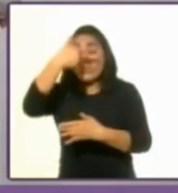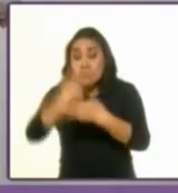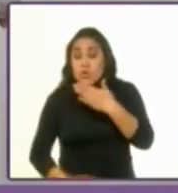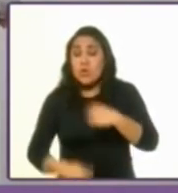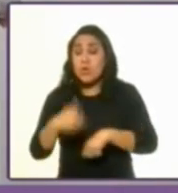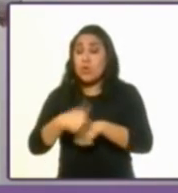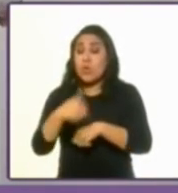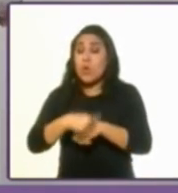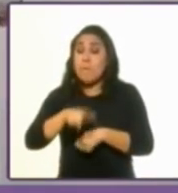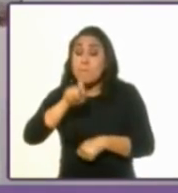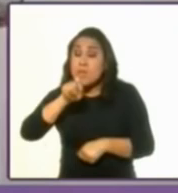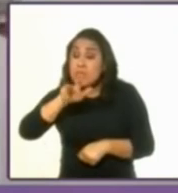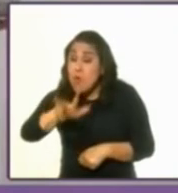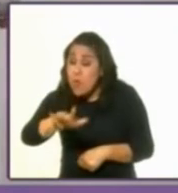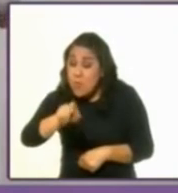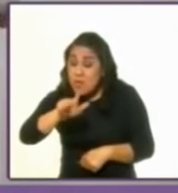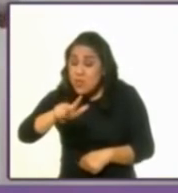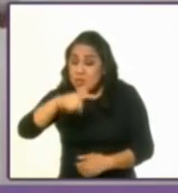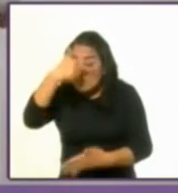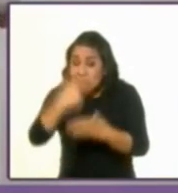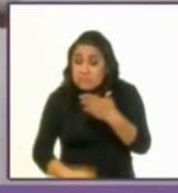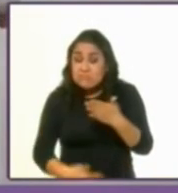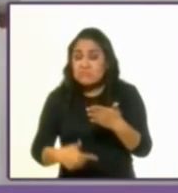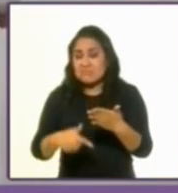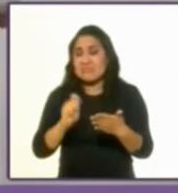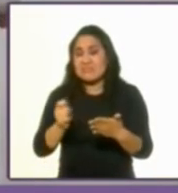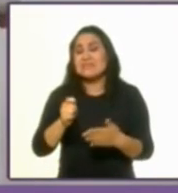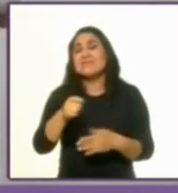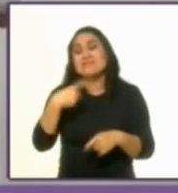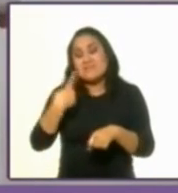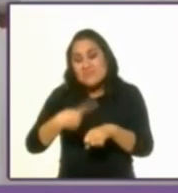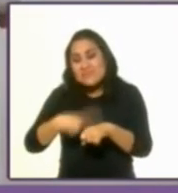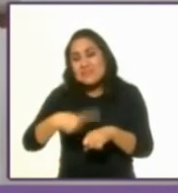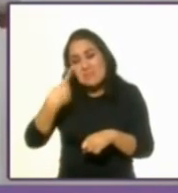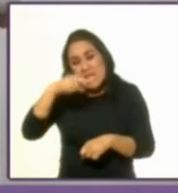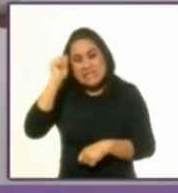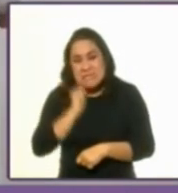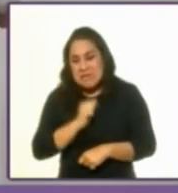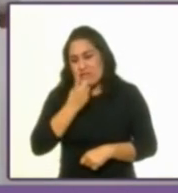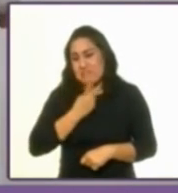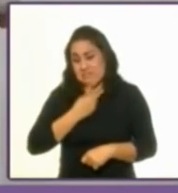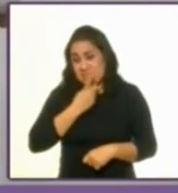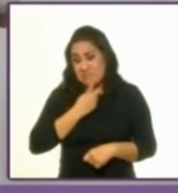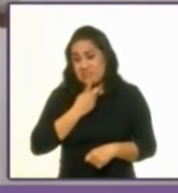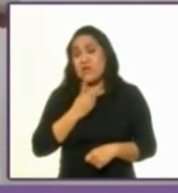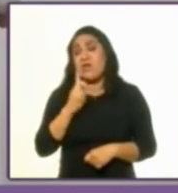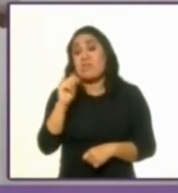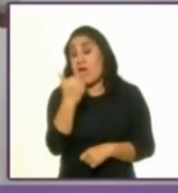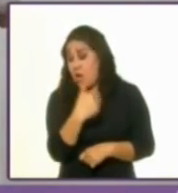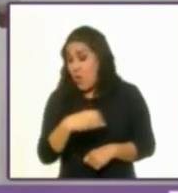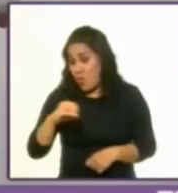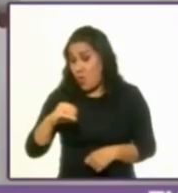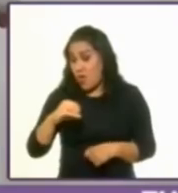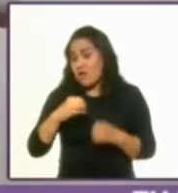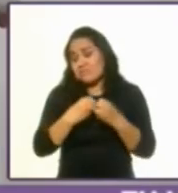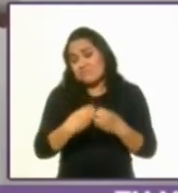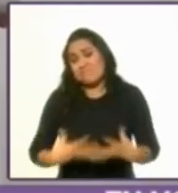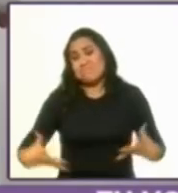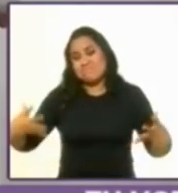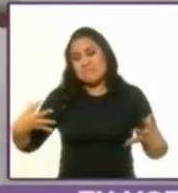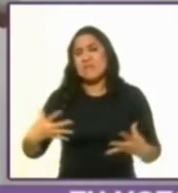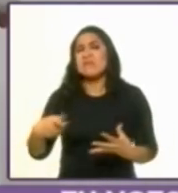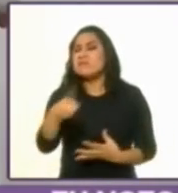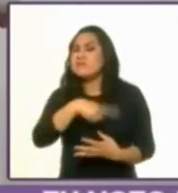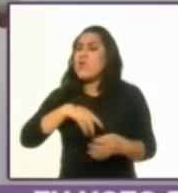y para poner una enfermedad crónico-degenerativa que está haciendo mucho daño y hay una queja constante